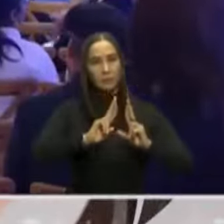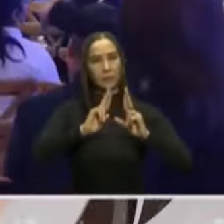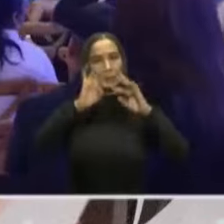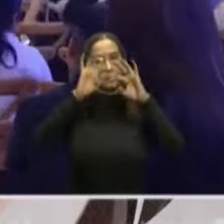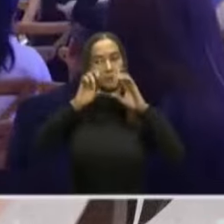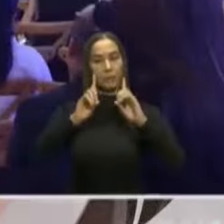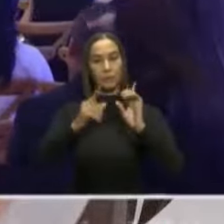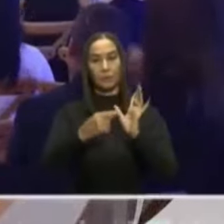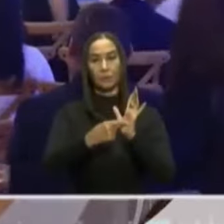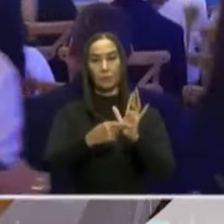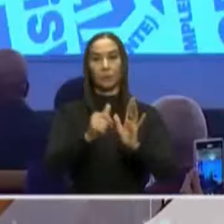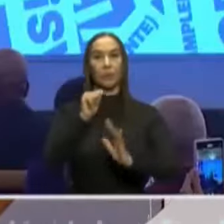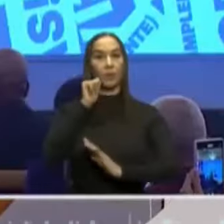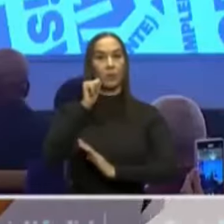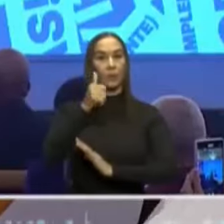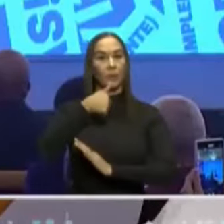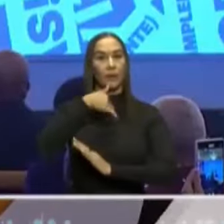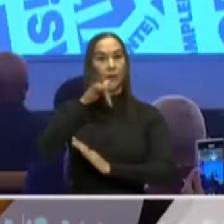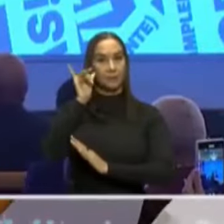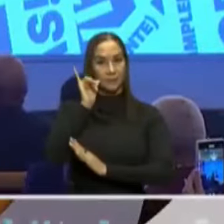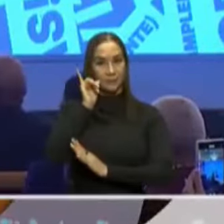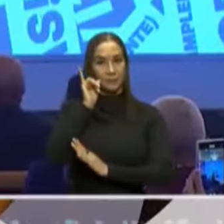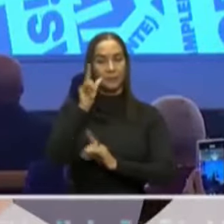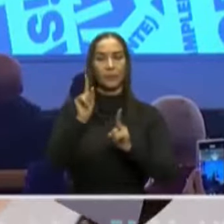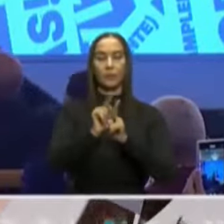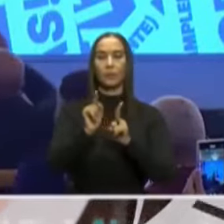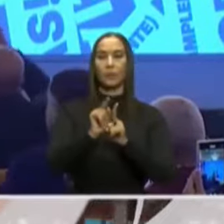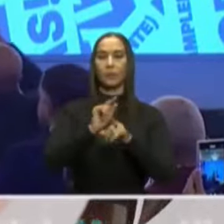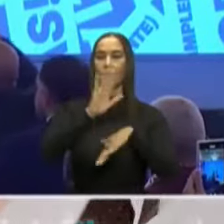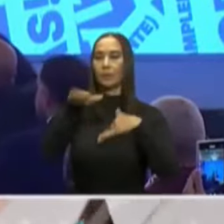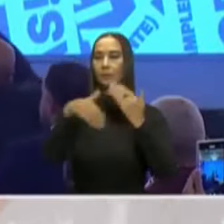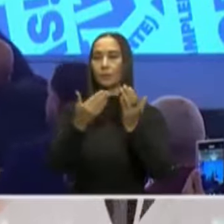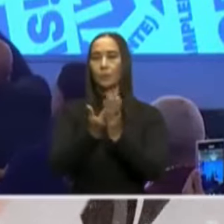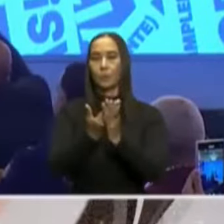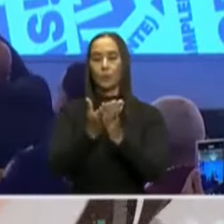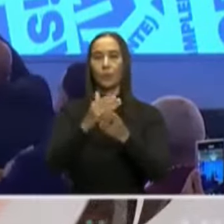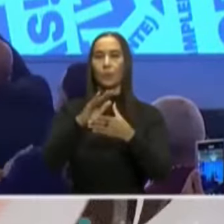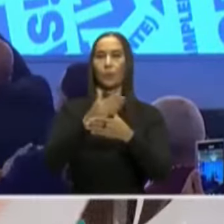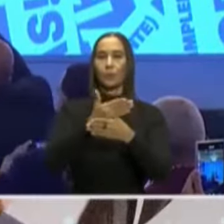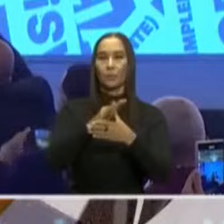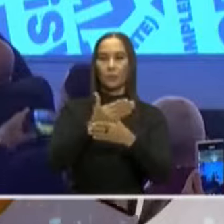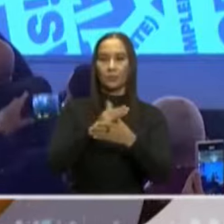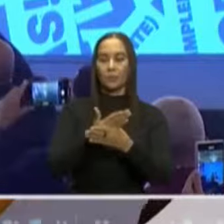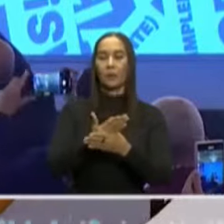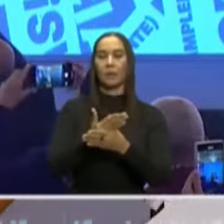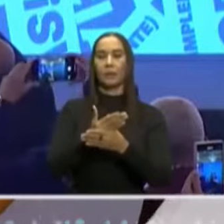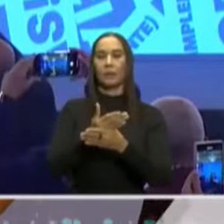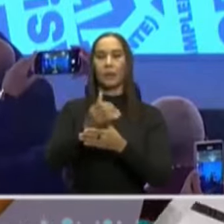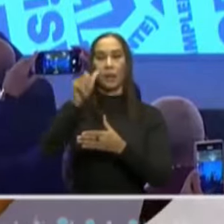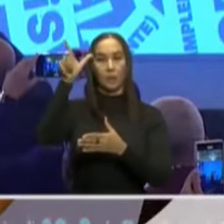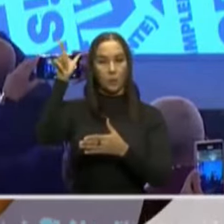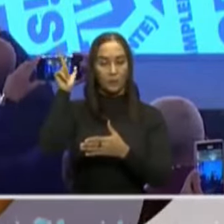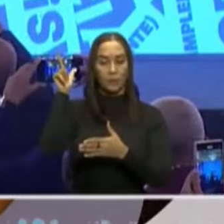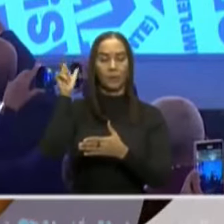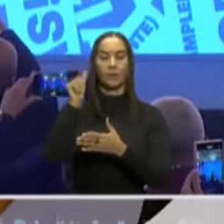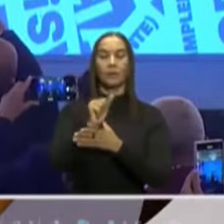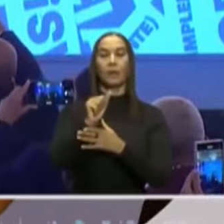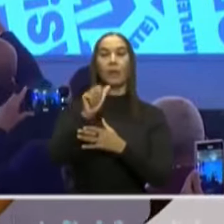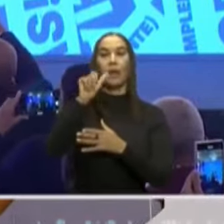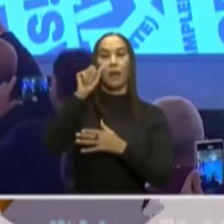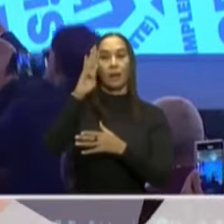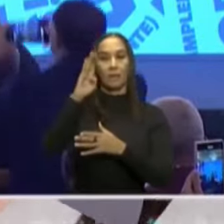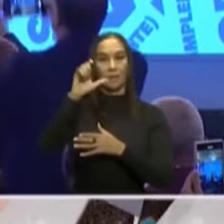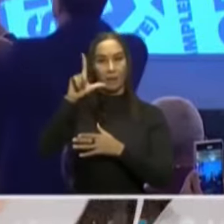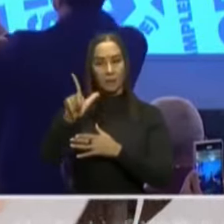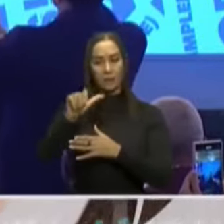hablando sandes Bueno pero yo en cualquier estado ese tipo de cosas no suceden viaja todo el mundo con con con con con la